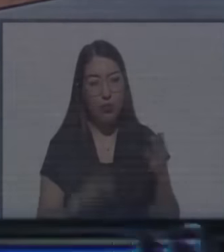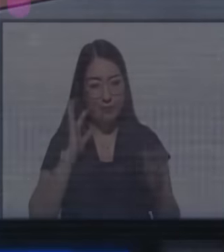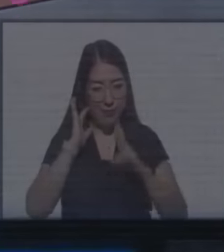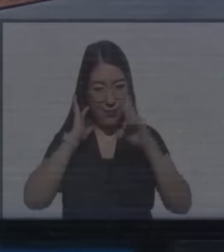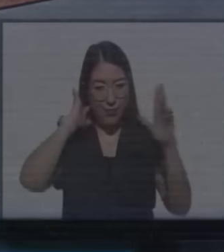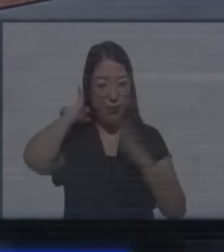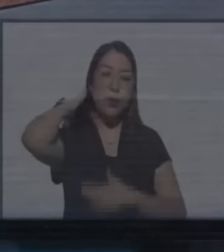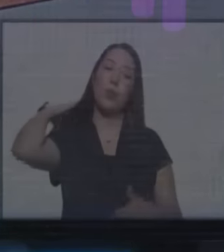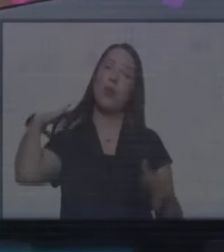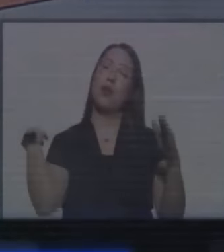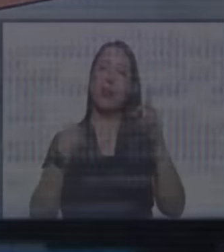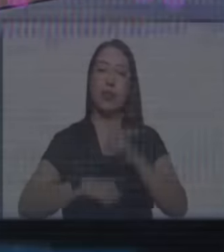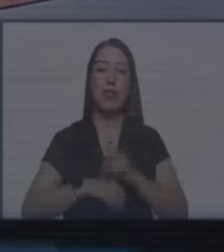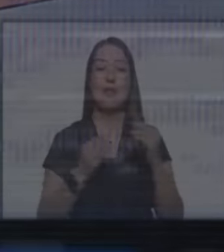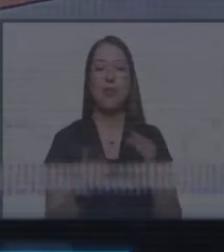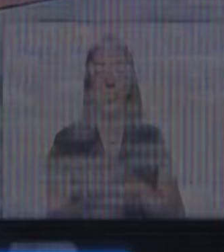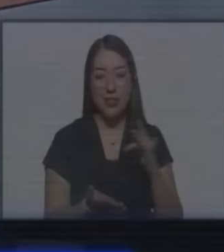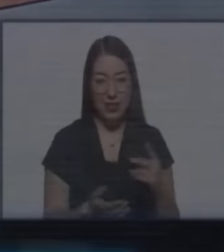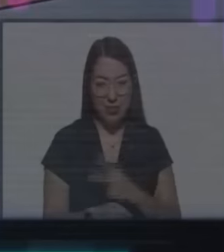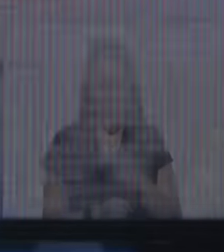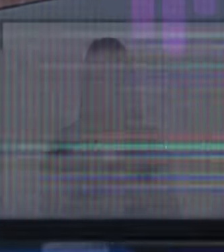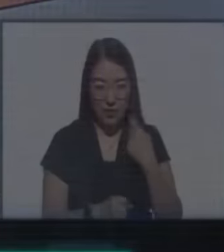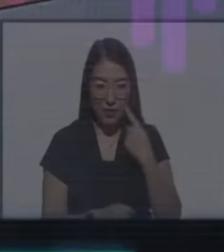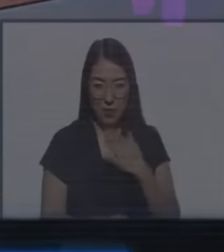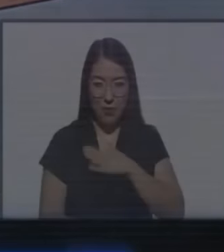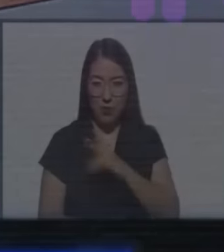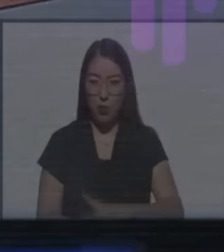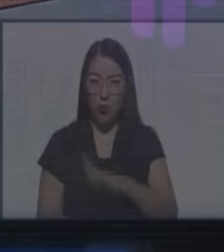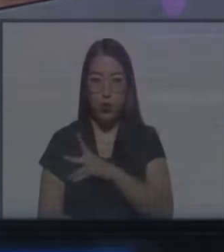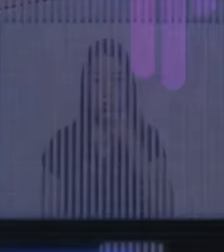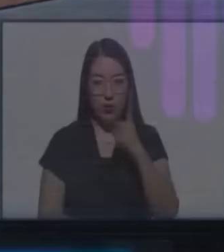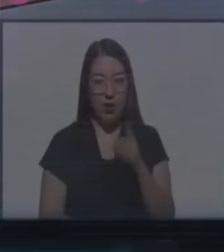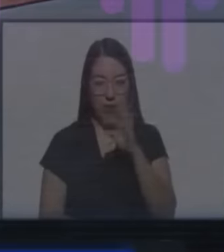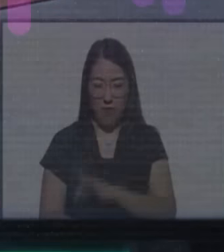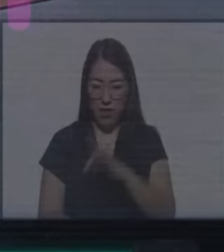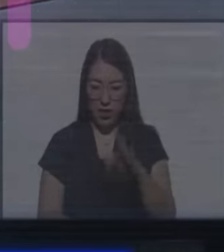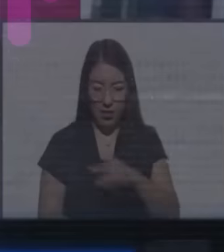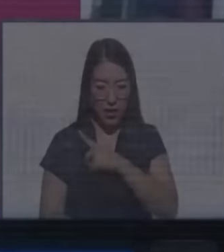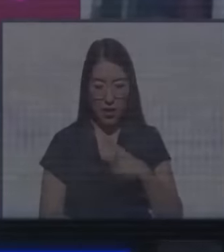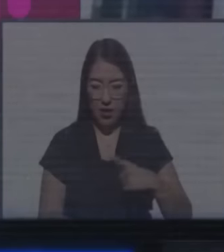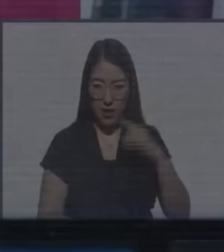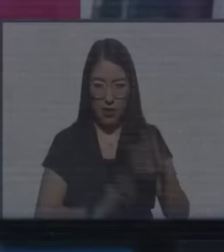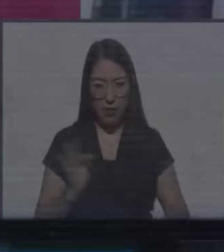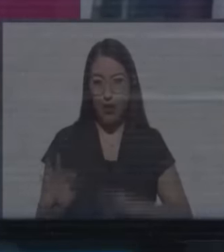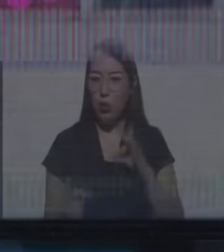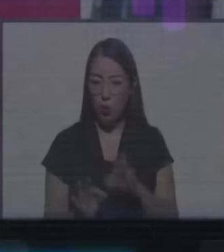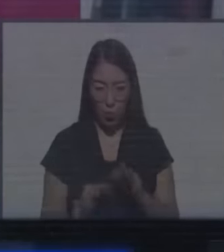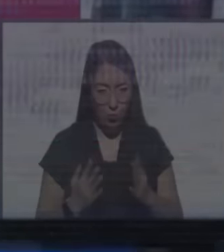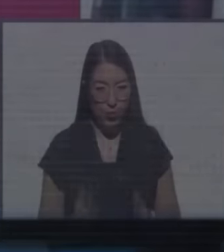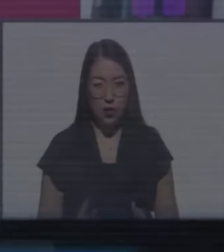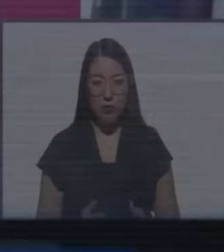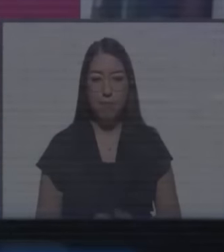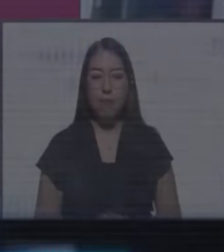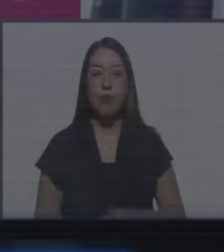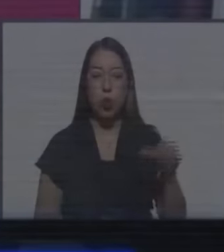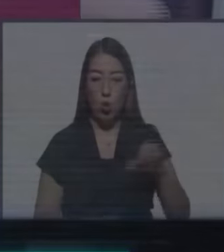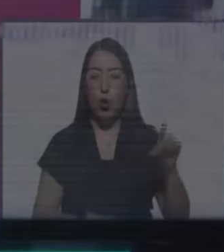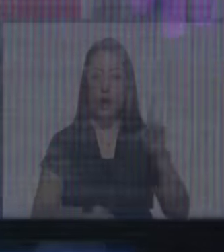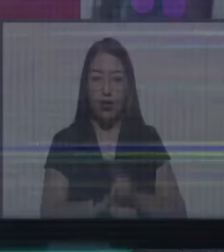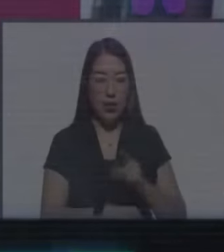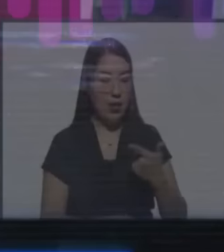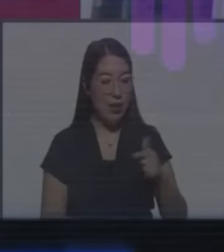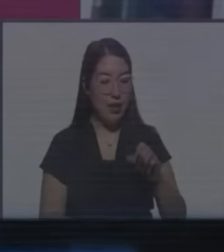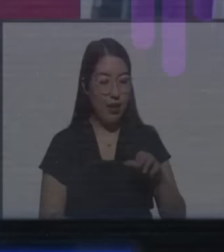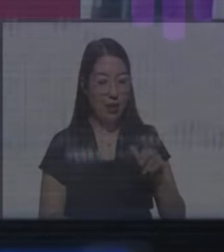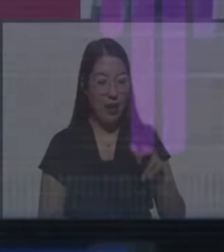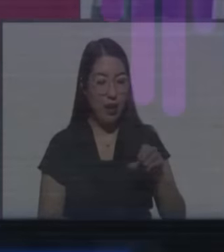buenos días, muchas gracias por la invitación. Mira, dicen en mi pueblo que no hay fecha que no se llegue ni plazo que no se cumpla, así que hoy Genaro García Luna va a estar